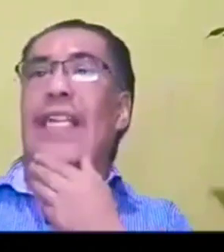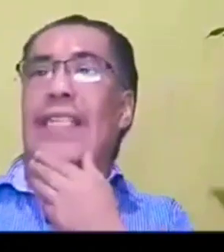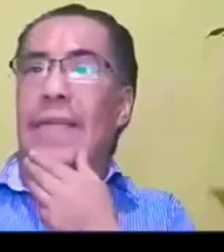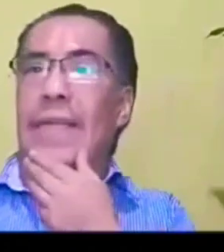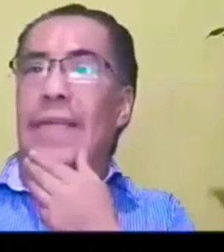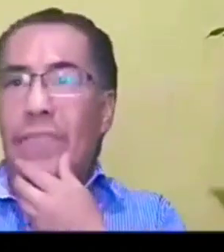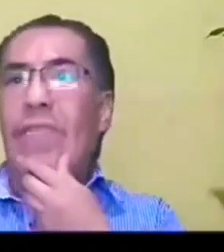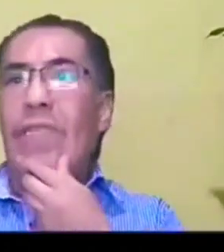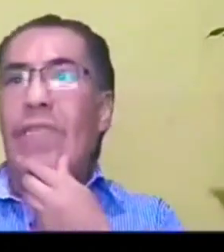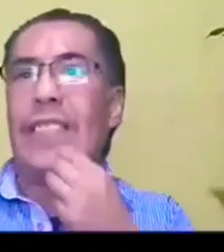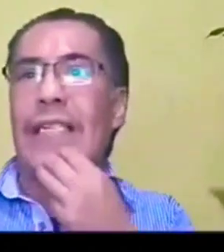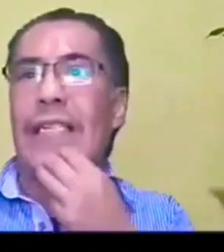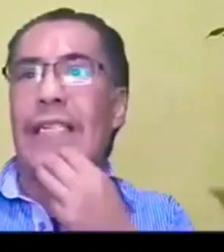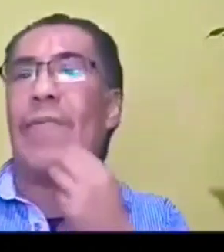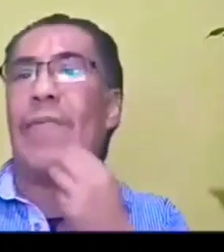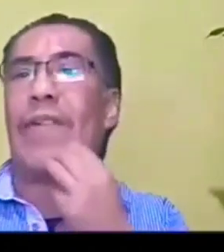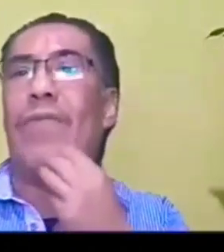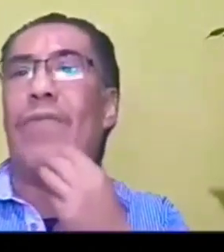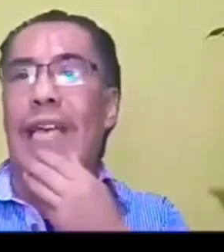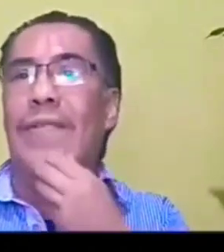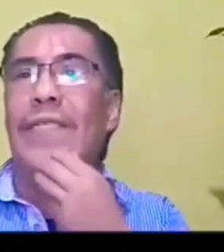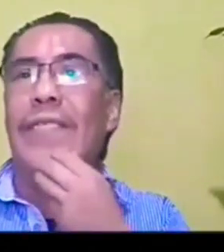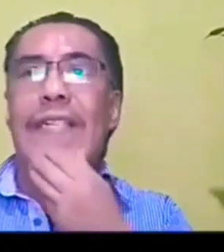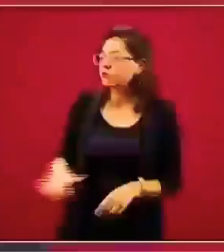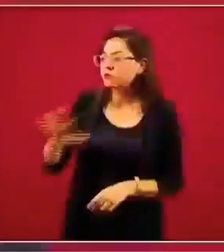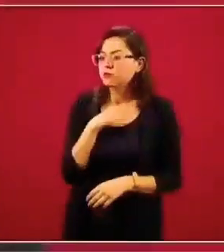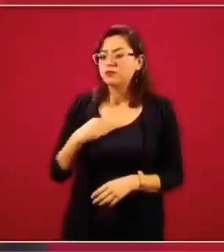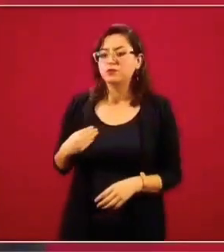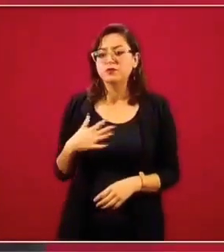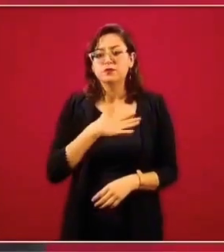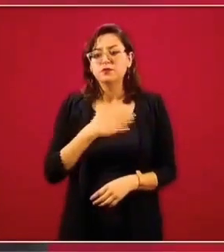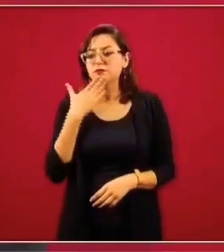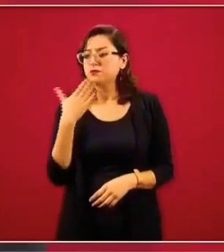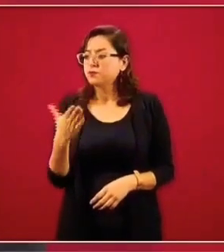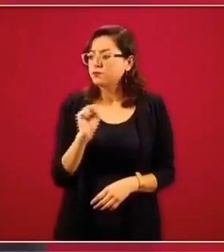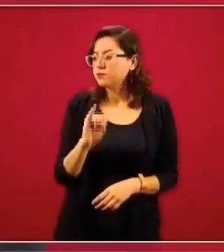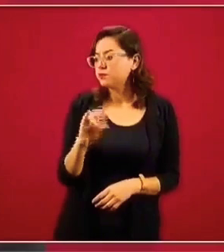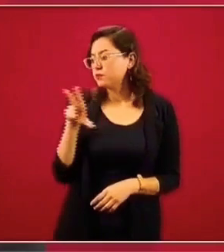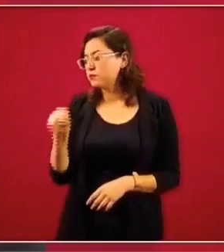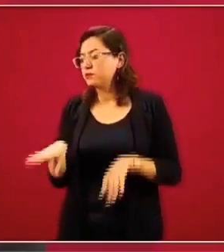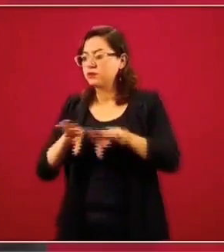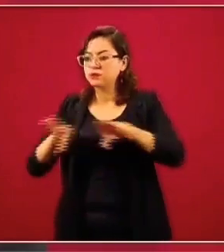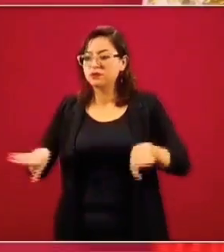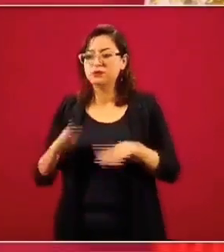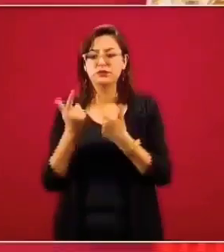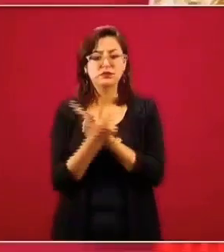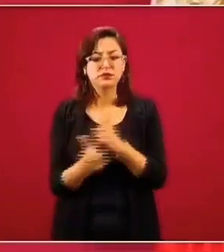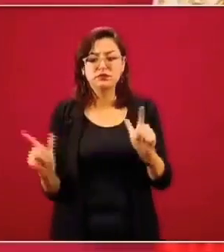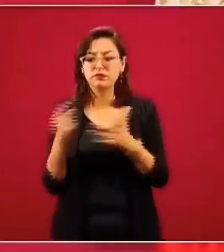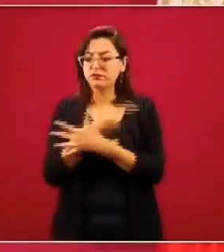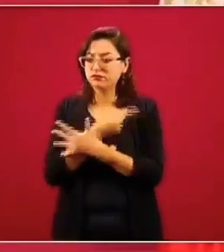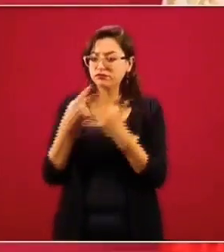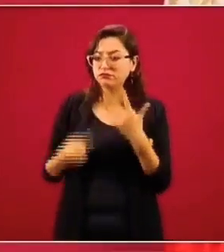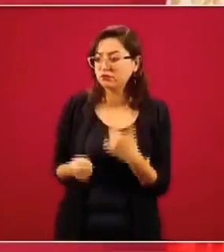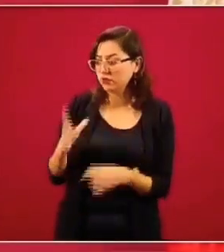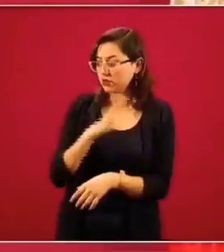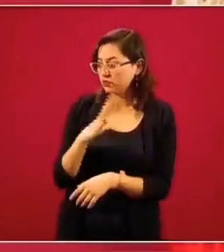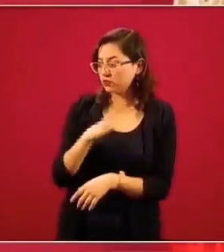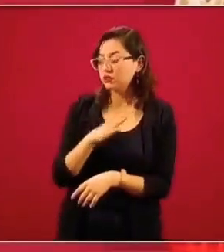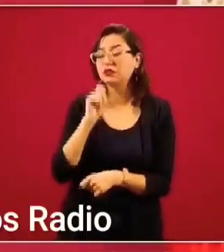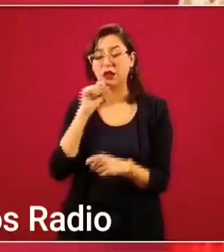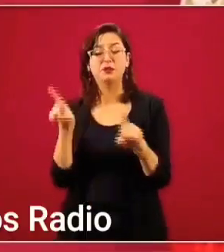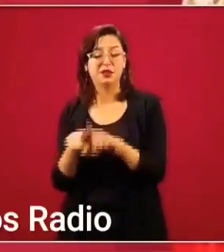trata esta nueva economía, ¿no? Y les decía yo, ya me